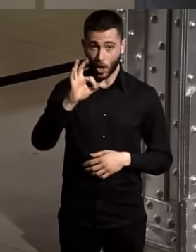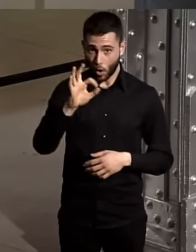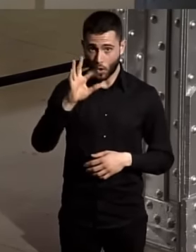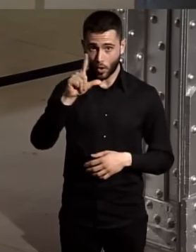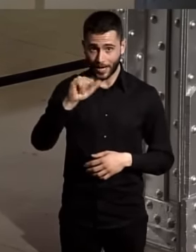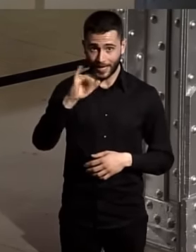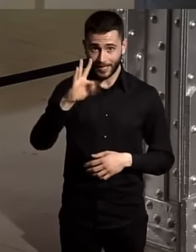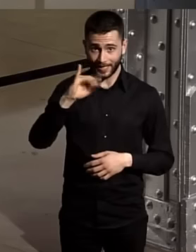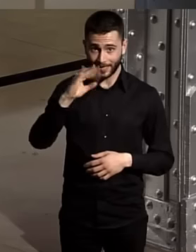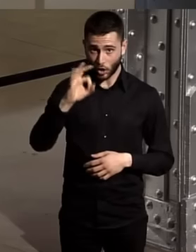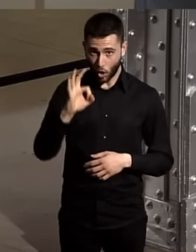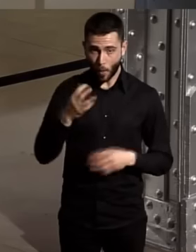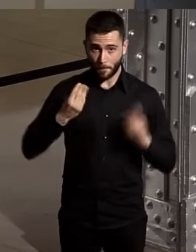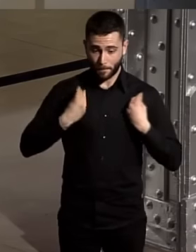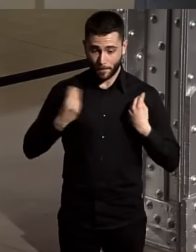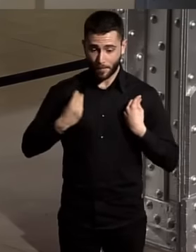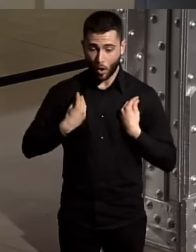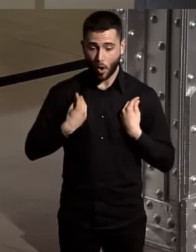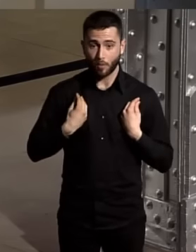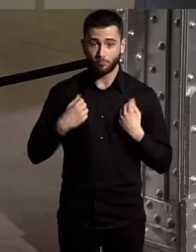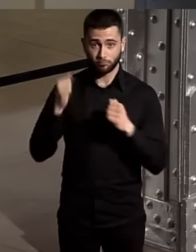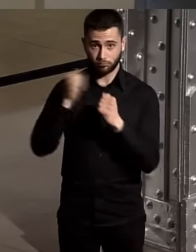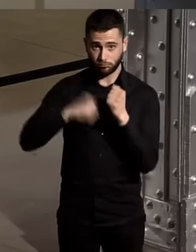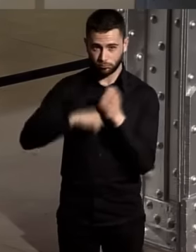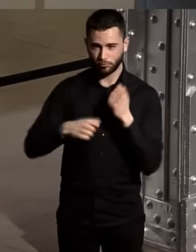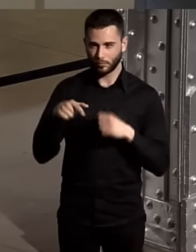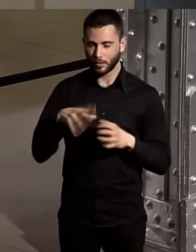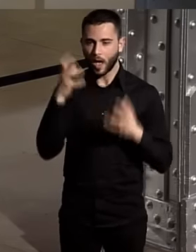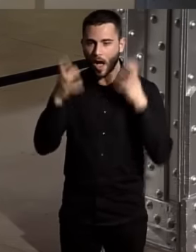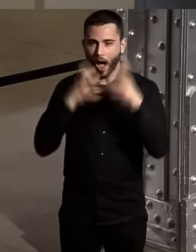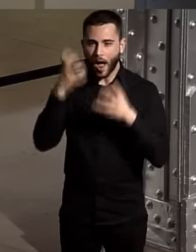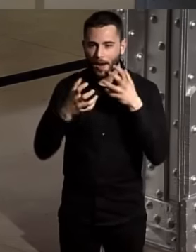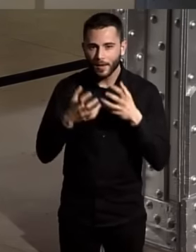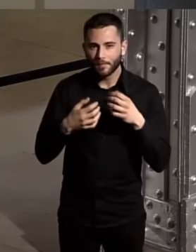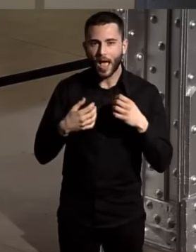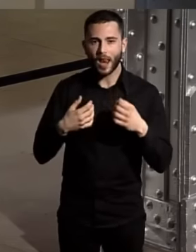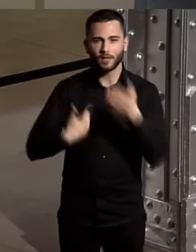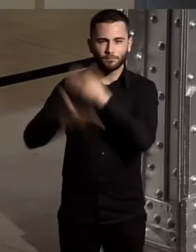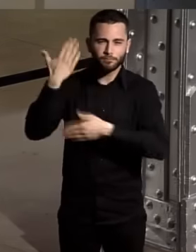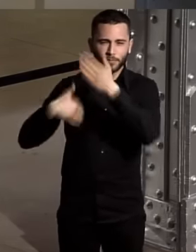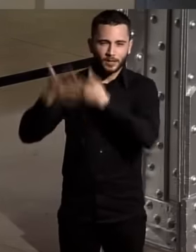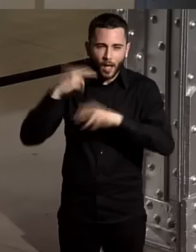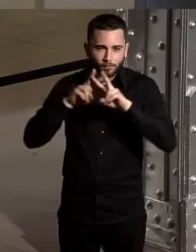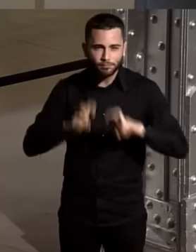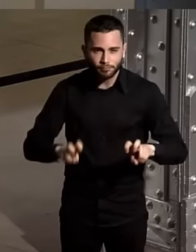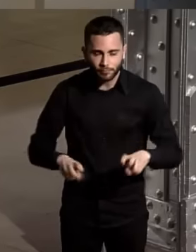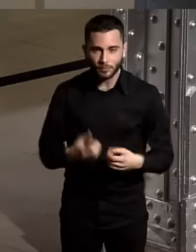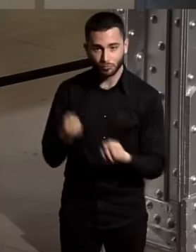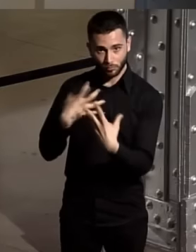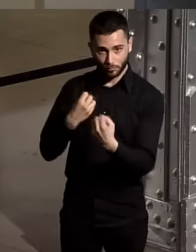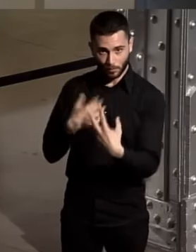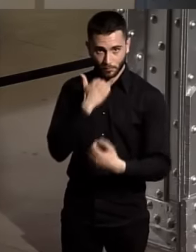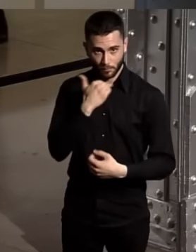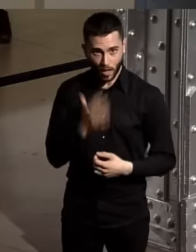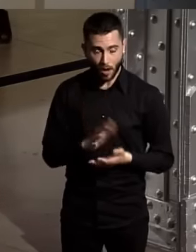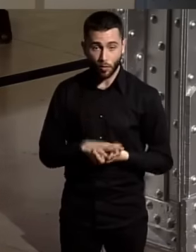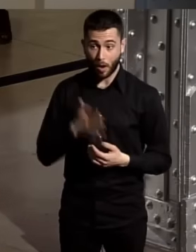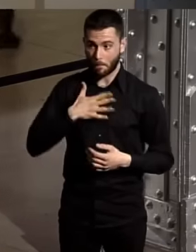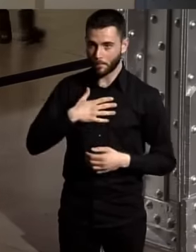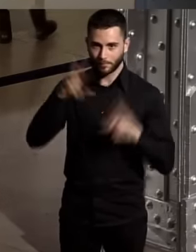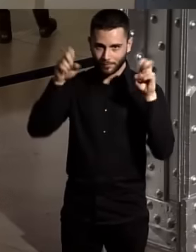dedicando a resucitar animales del pasado por lo menos la vida del pasado cuéntanos un poco sobre este proyecto que a mí me tiene